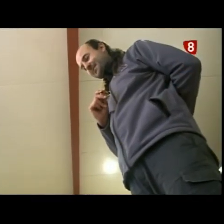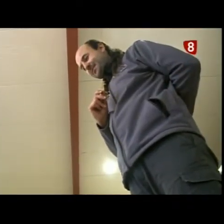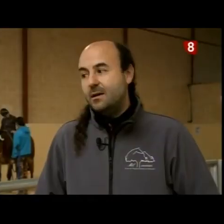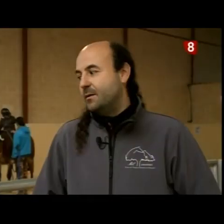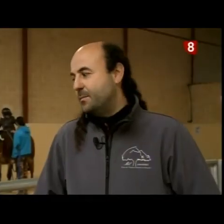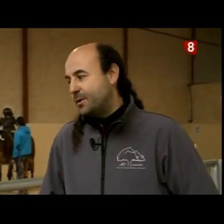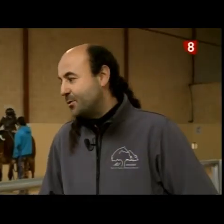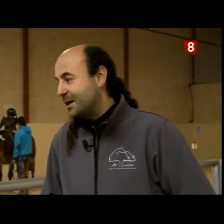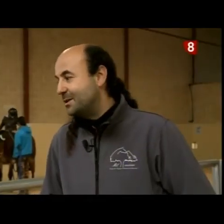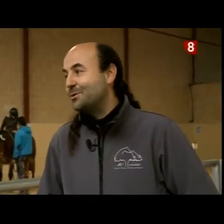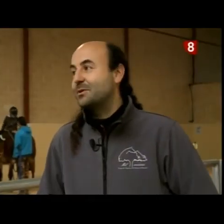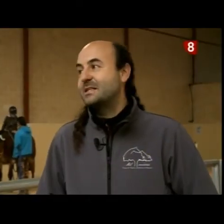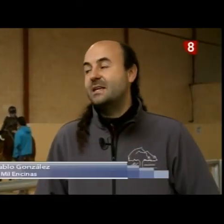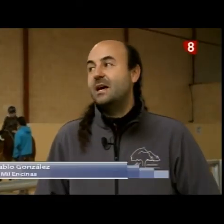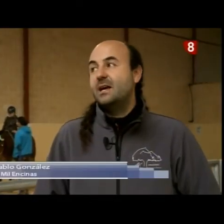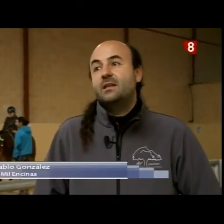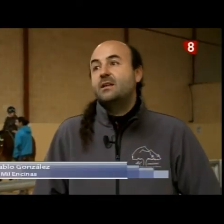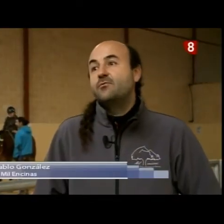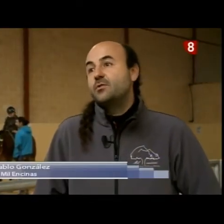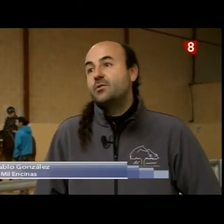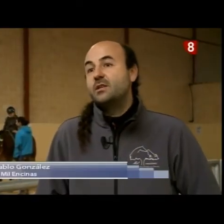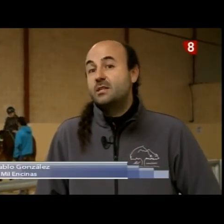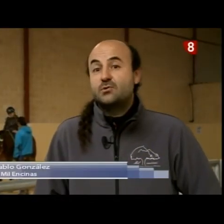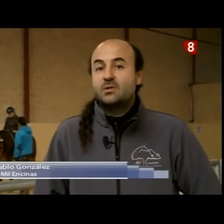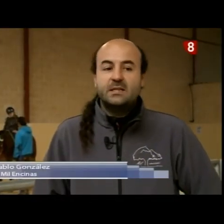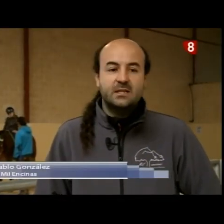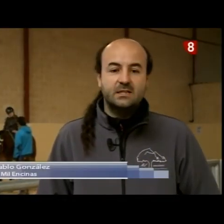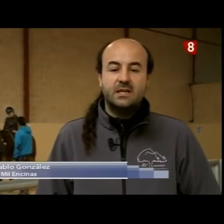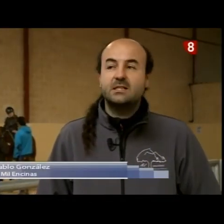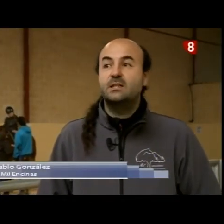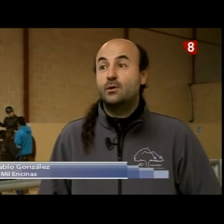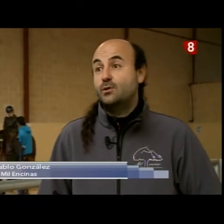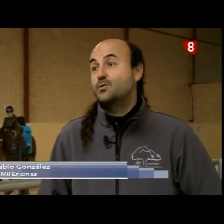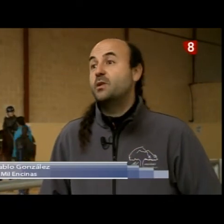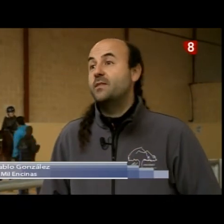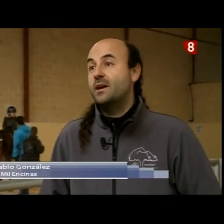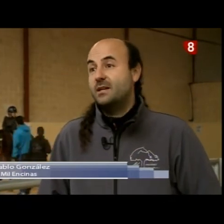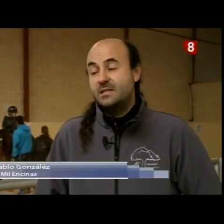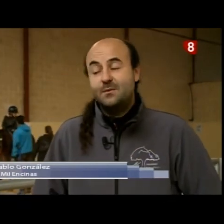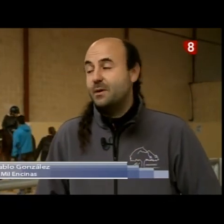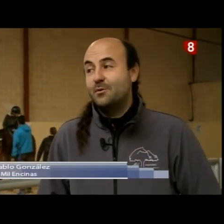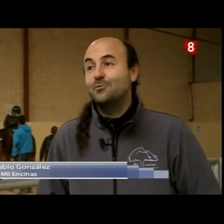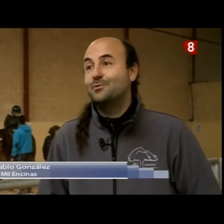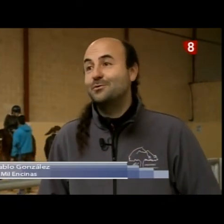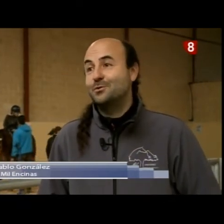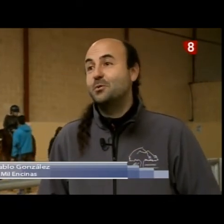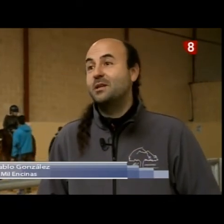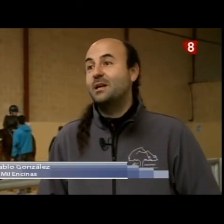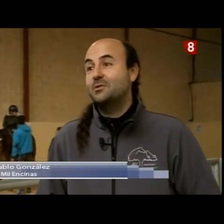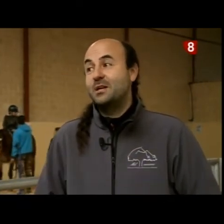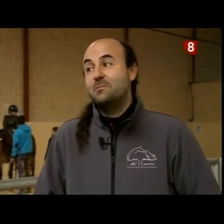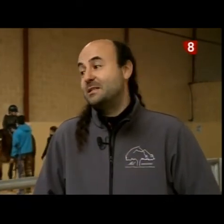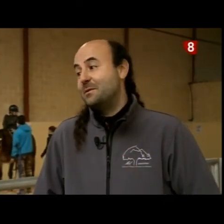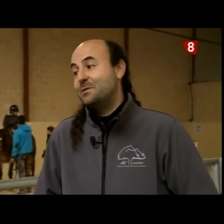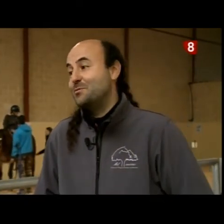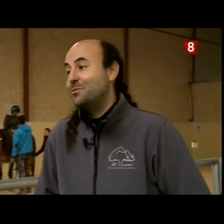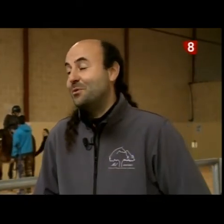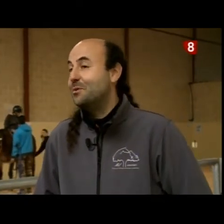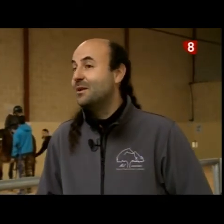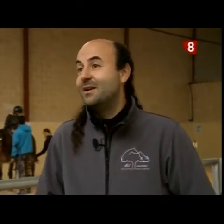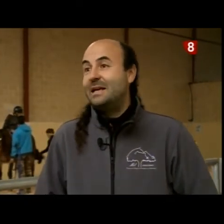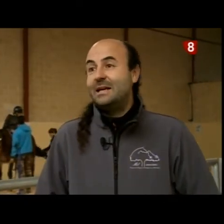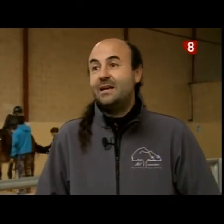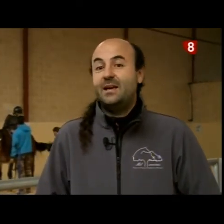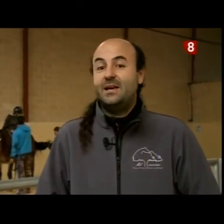individuo, perro, gato, lo que sea, en función de sus características y de lo que nos pueden dar, que siempre algo no, nos pueden dar. Los animales también es un